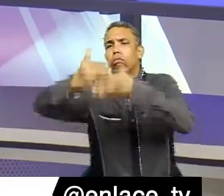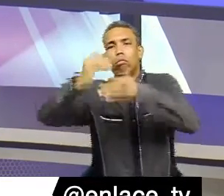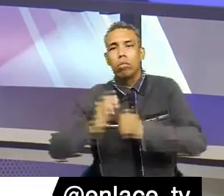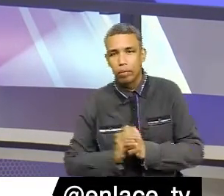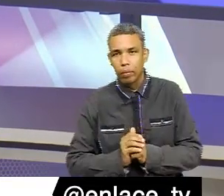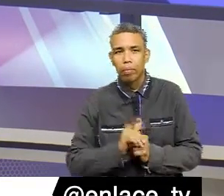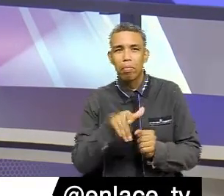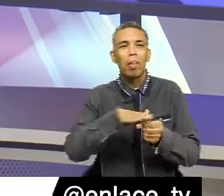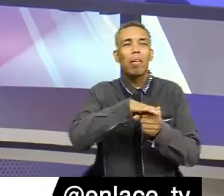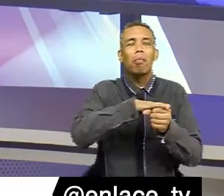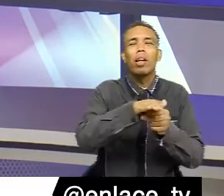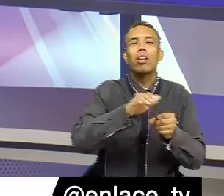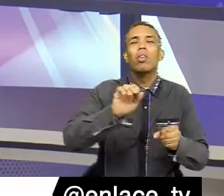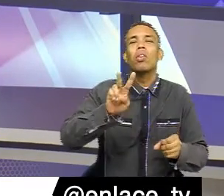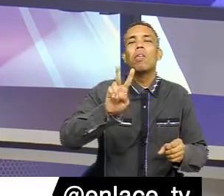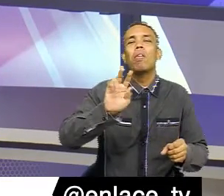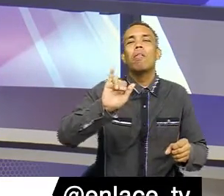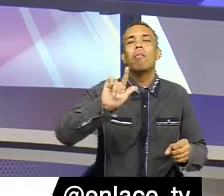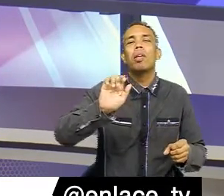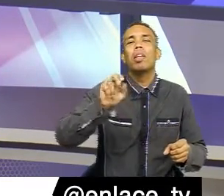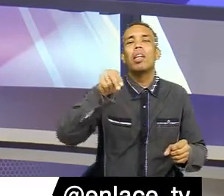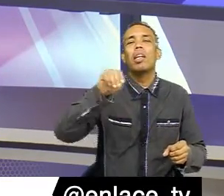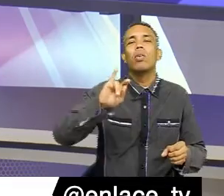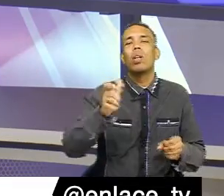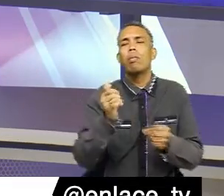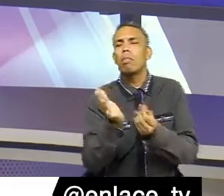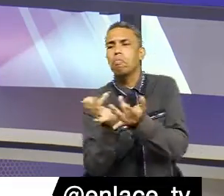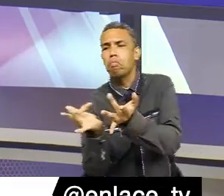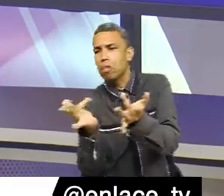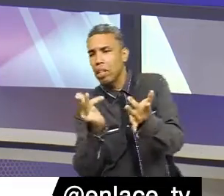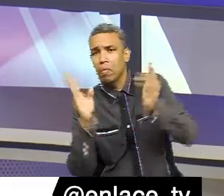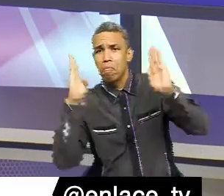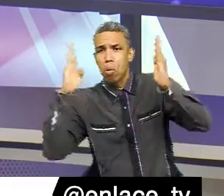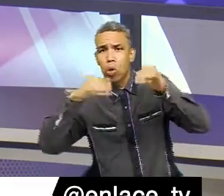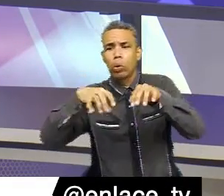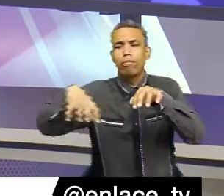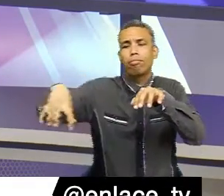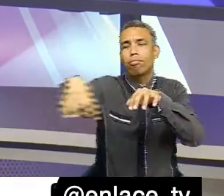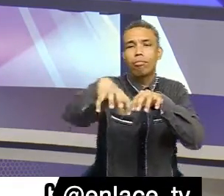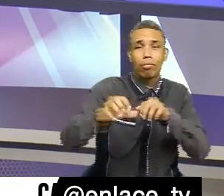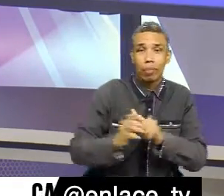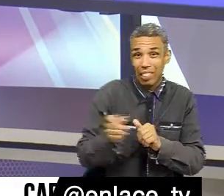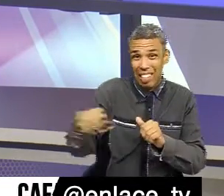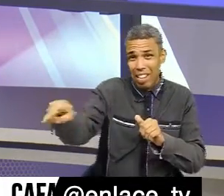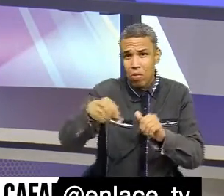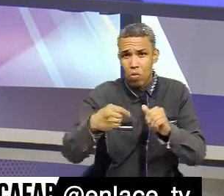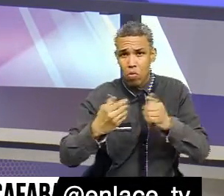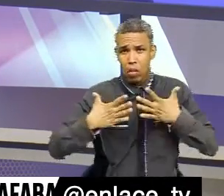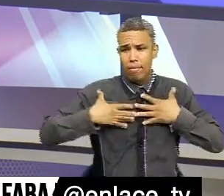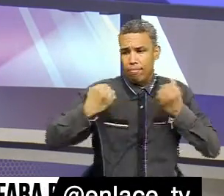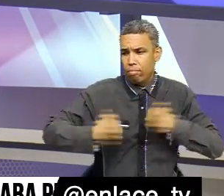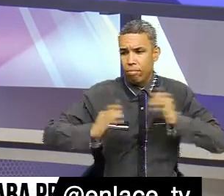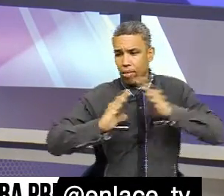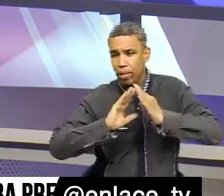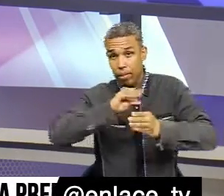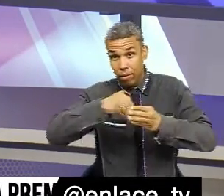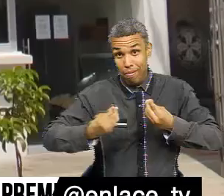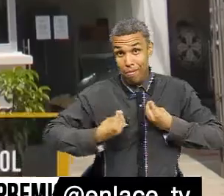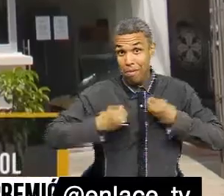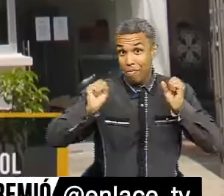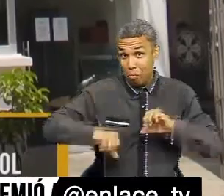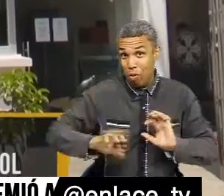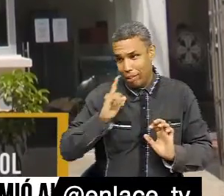San Silvestre, San Pedro Claver, Nueva Esperanza y Boston. La actividad está prevista para las 6 de la tarde en el Centro Popular Comercial.